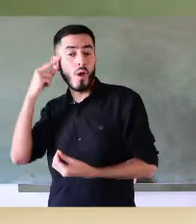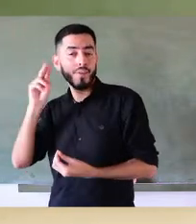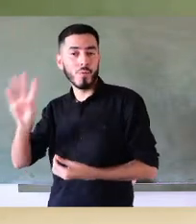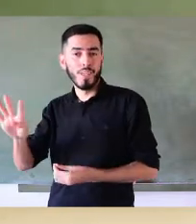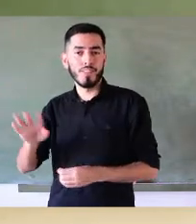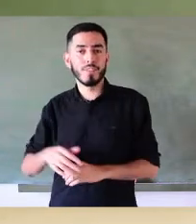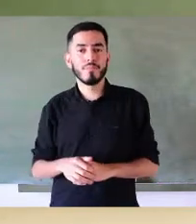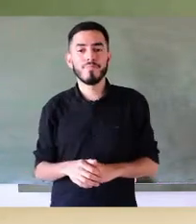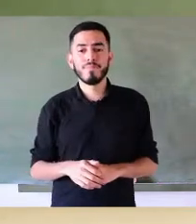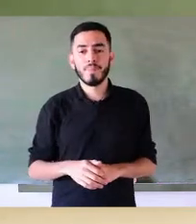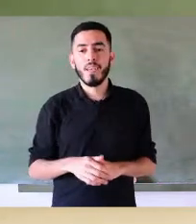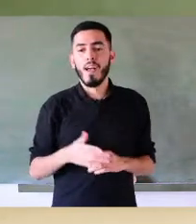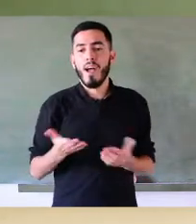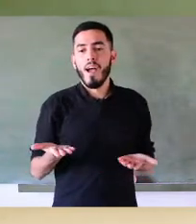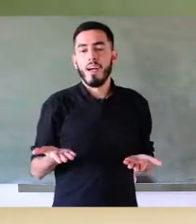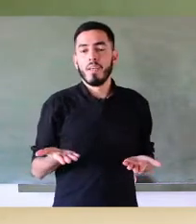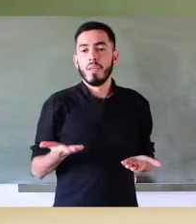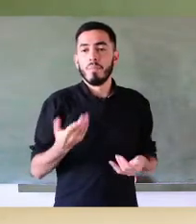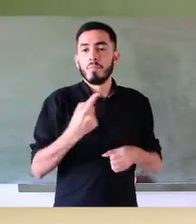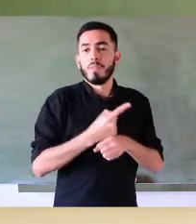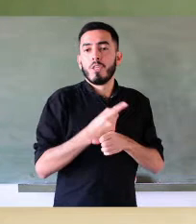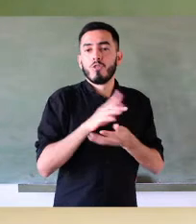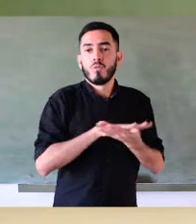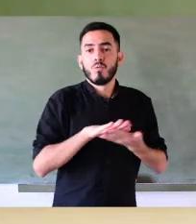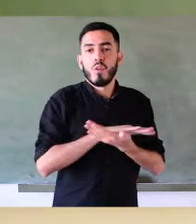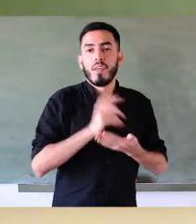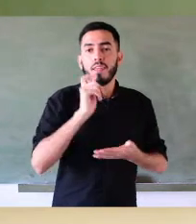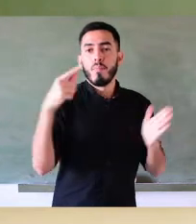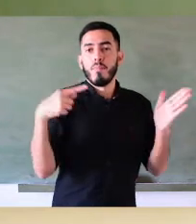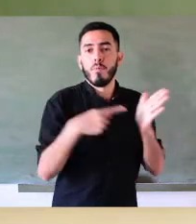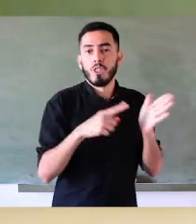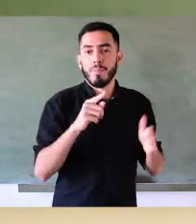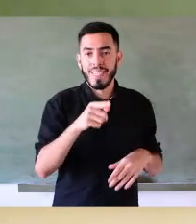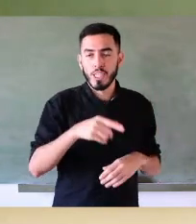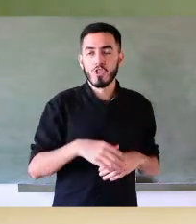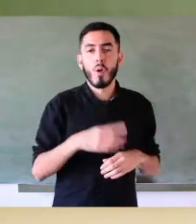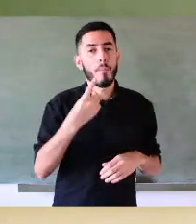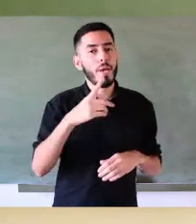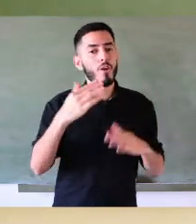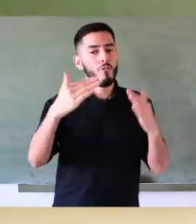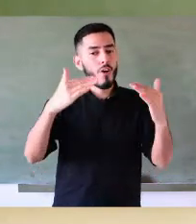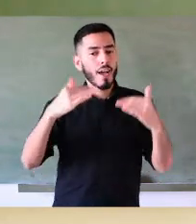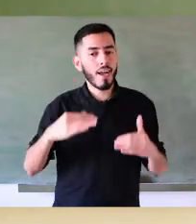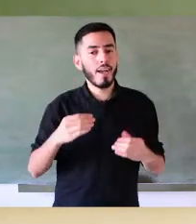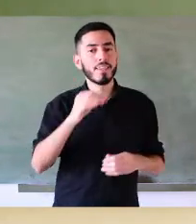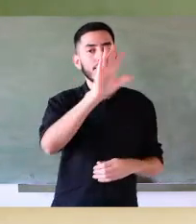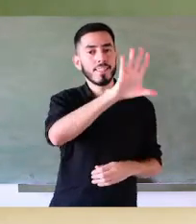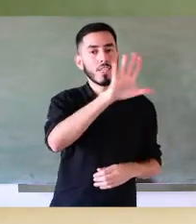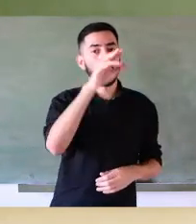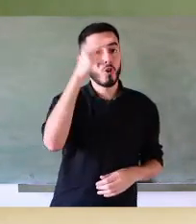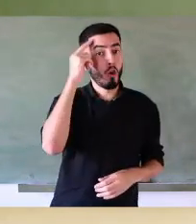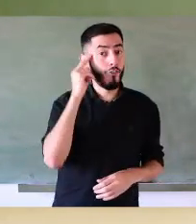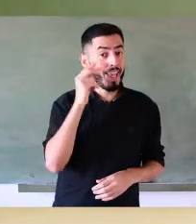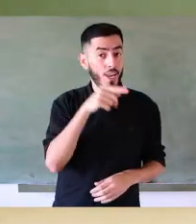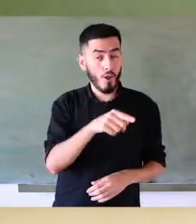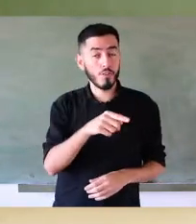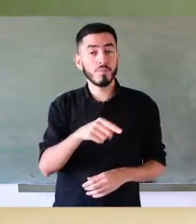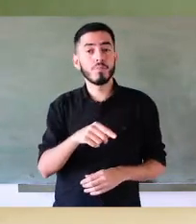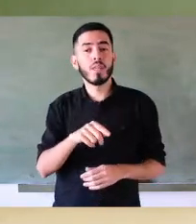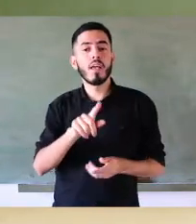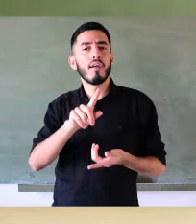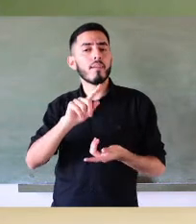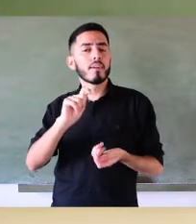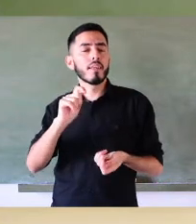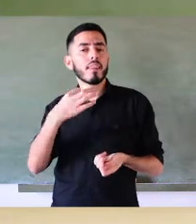tenemos que resolver primero la multiplicación, pero para esto bajamos 5 novenos y debemos